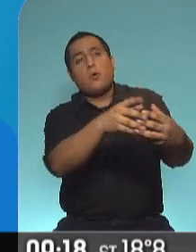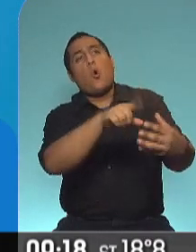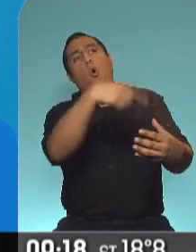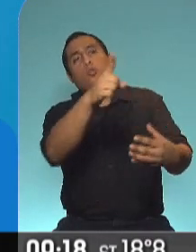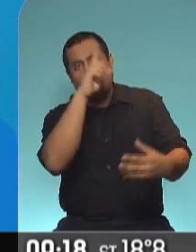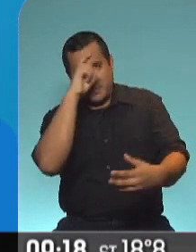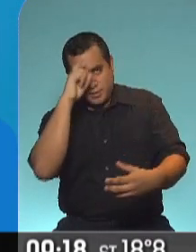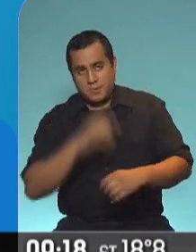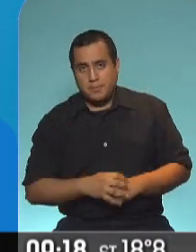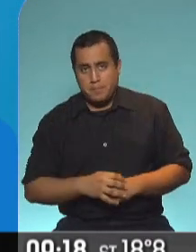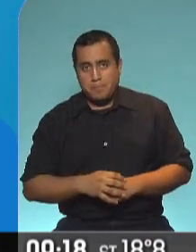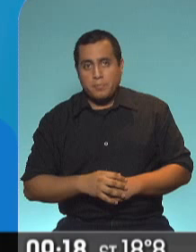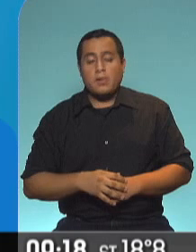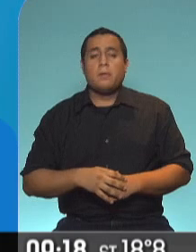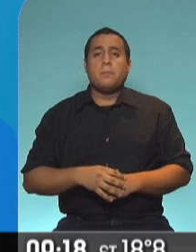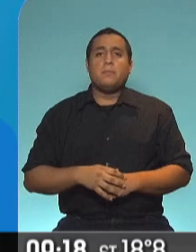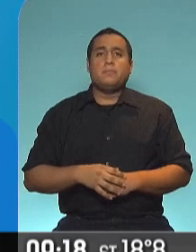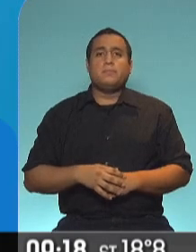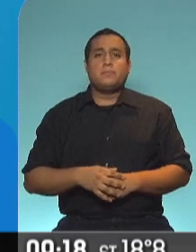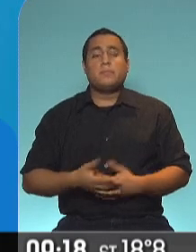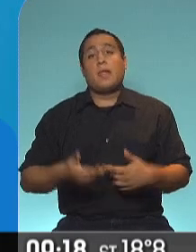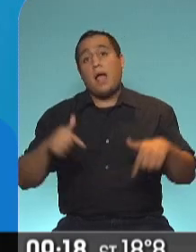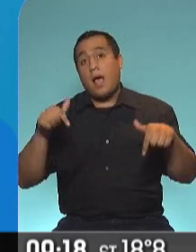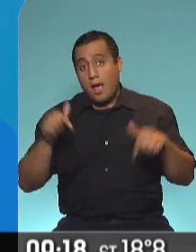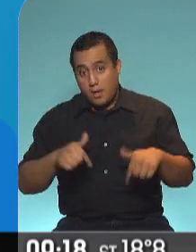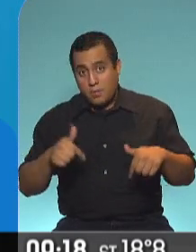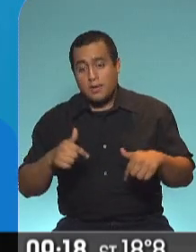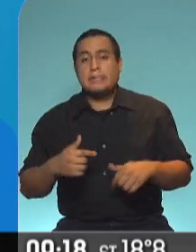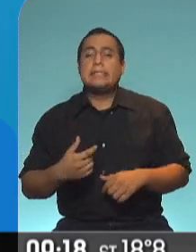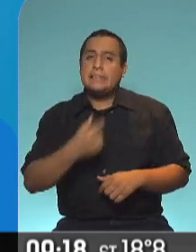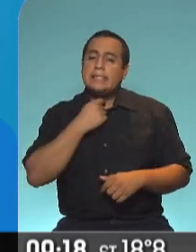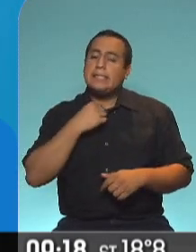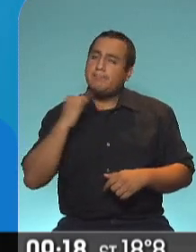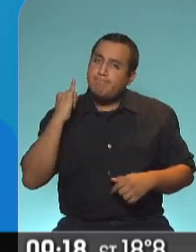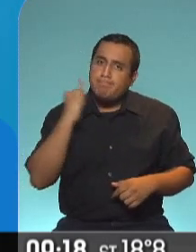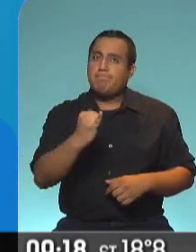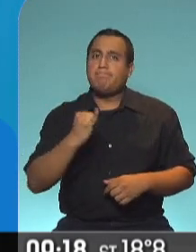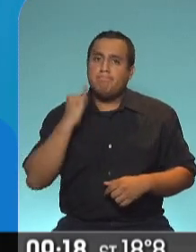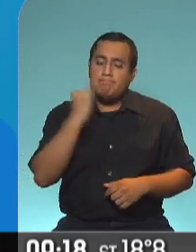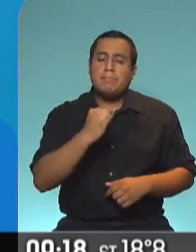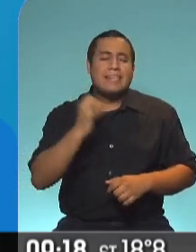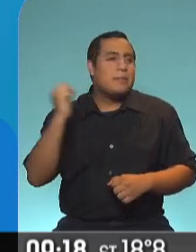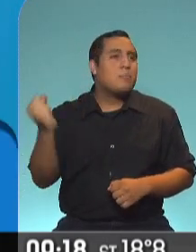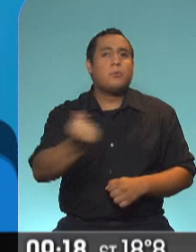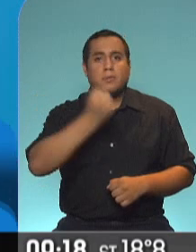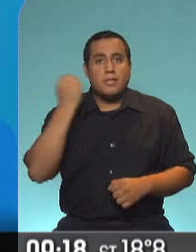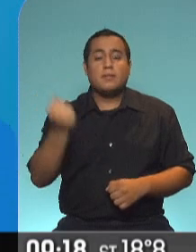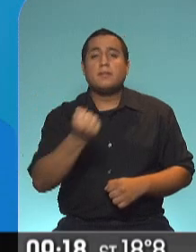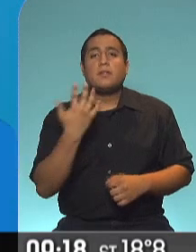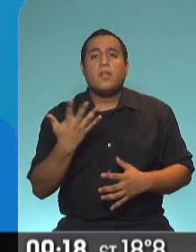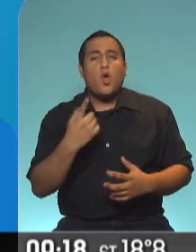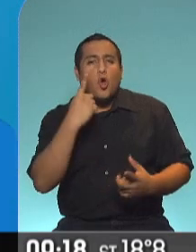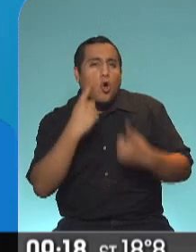hospital en esta oportunidad queremos remarcar la importancia de mantener los